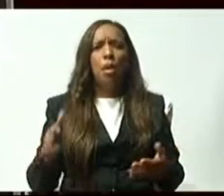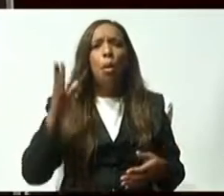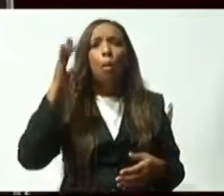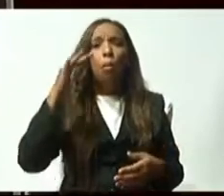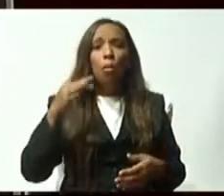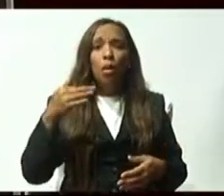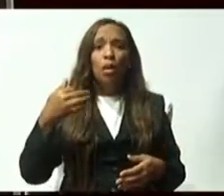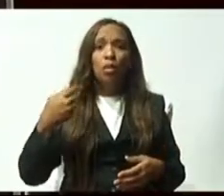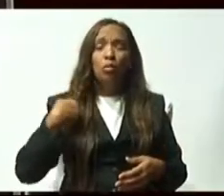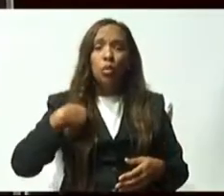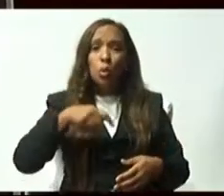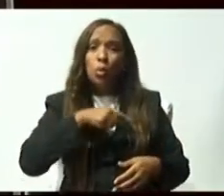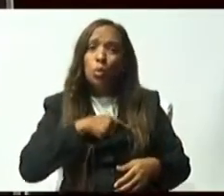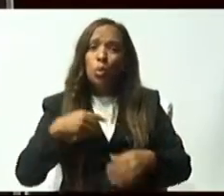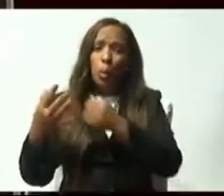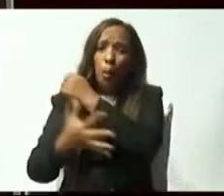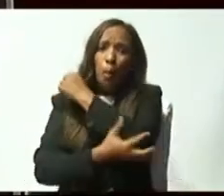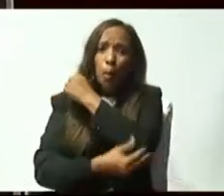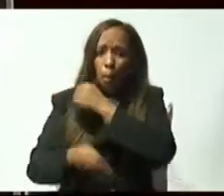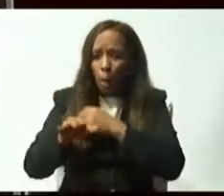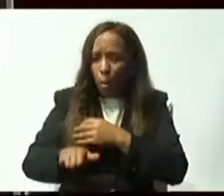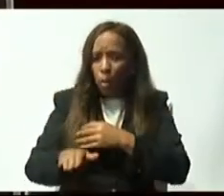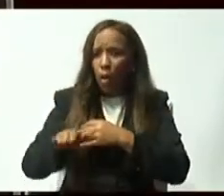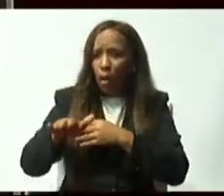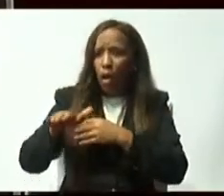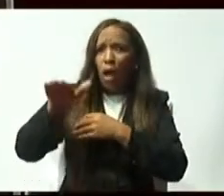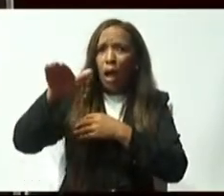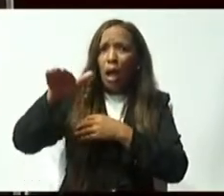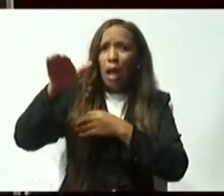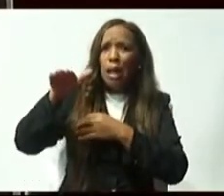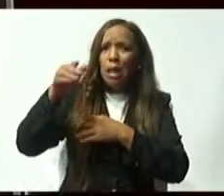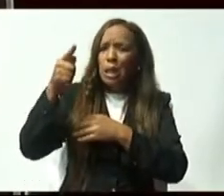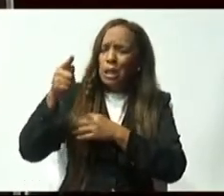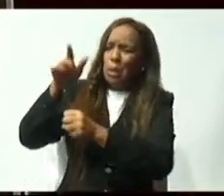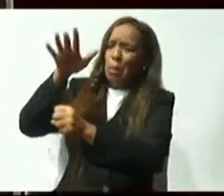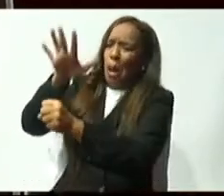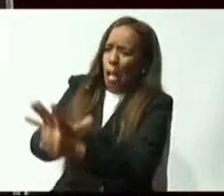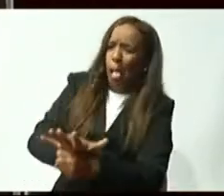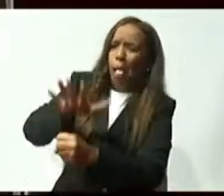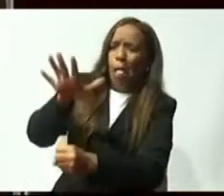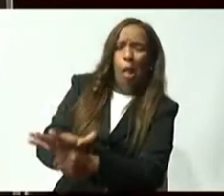progresar. El de abajo siempre está pisado.